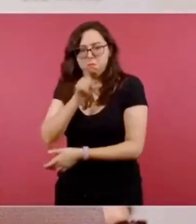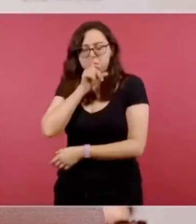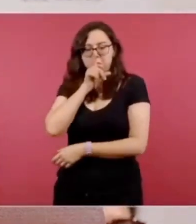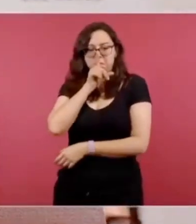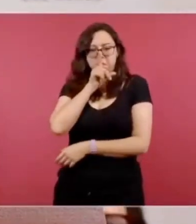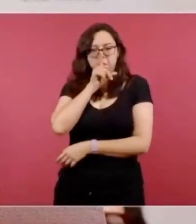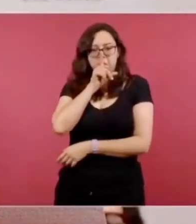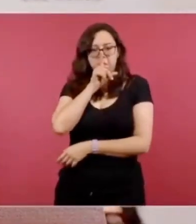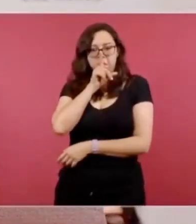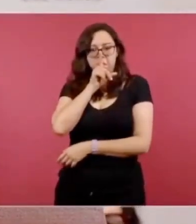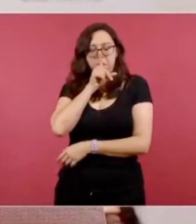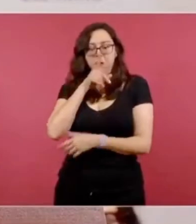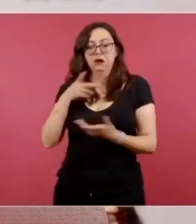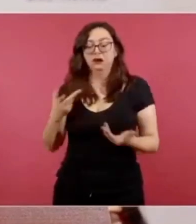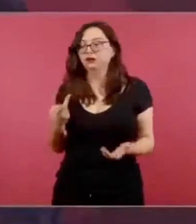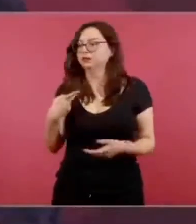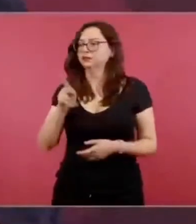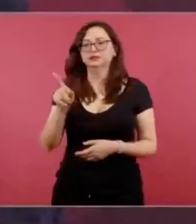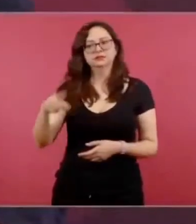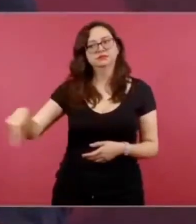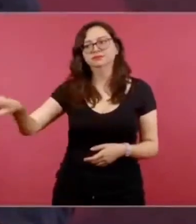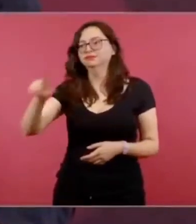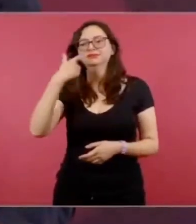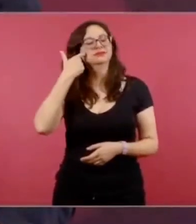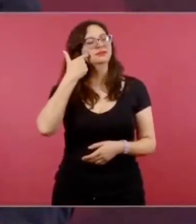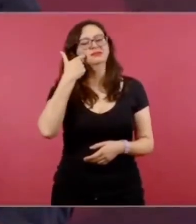Entonces, hay resistencias.